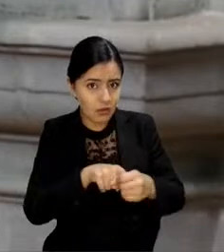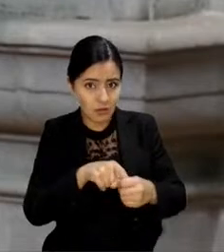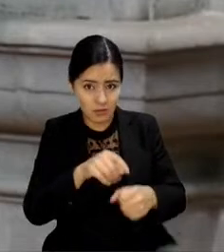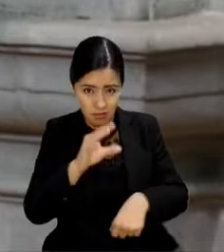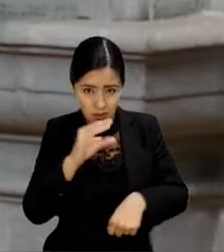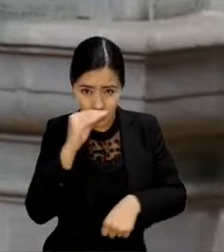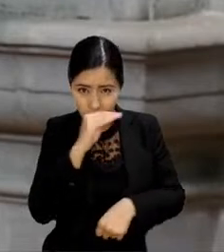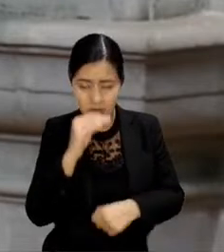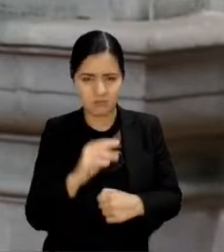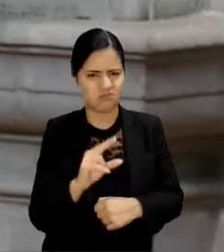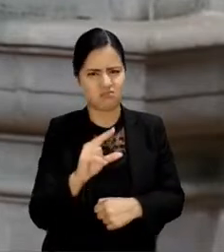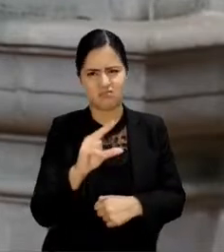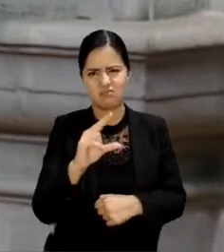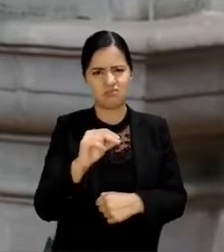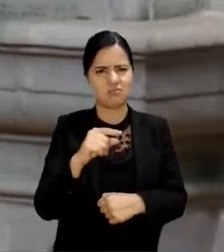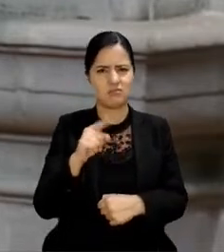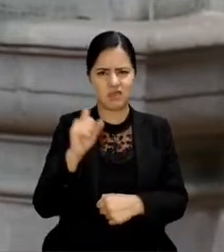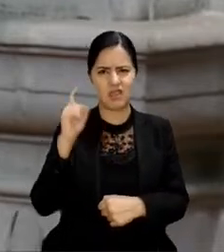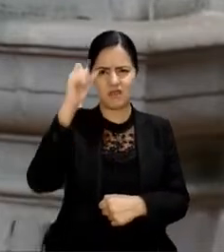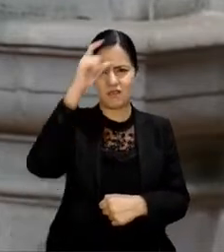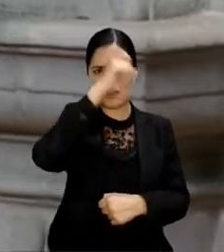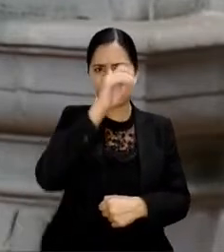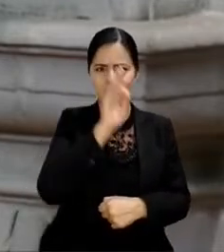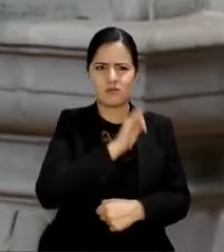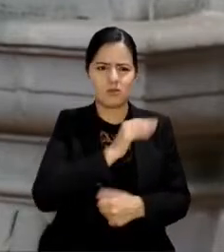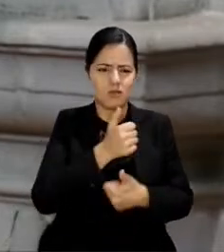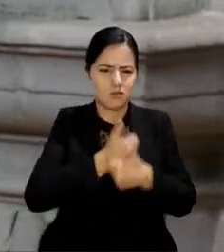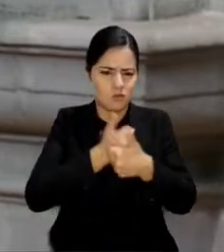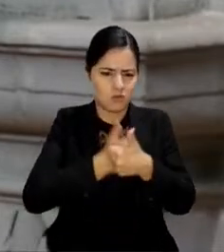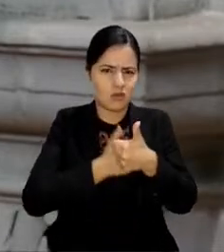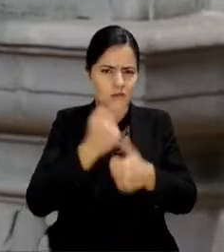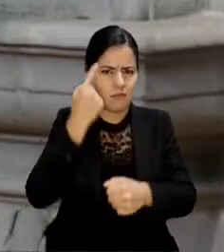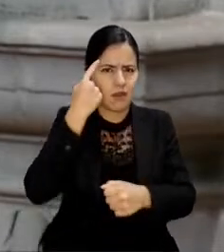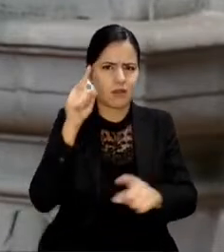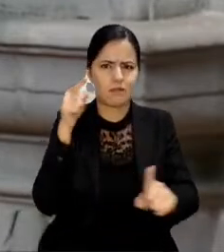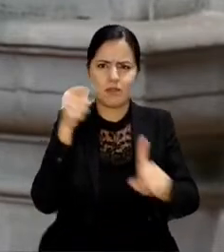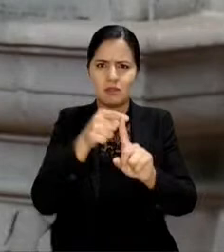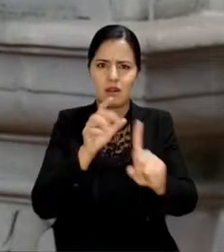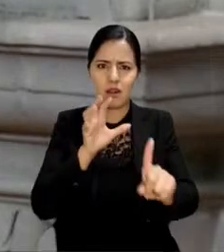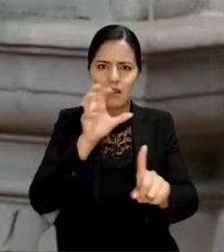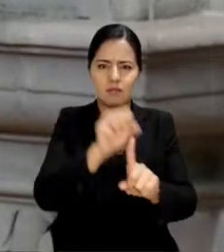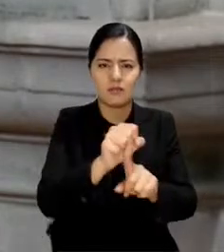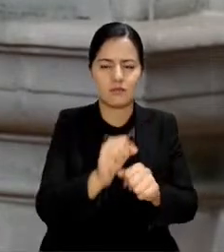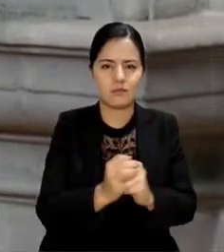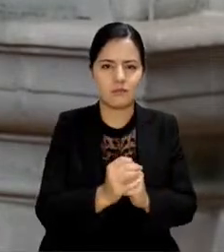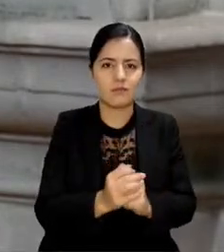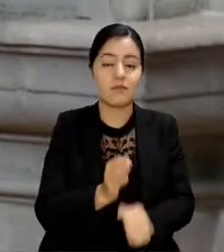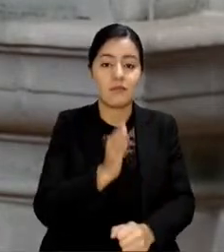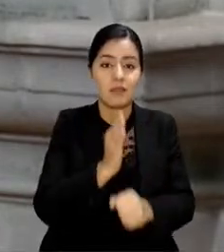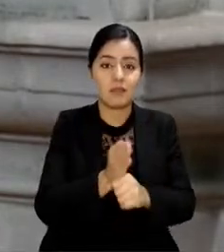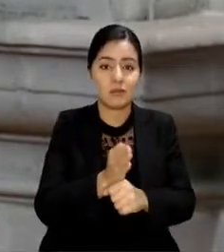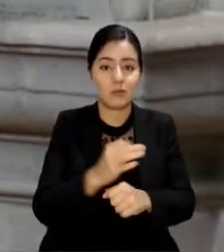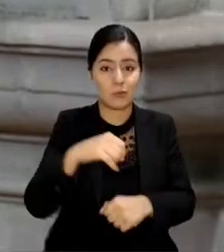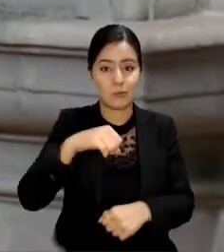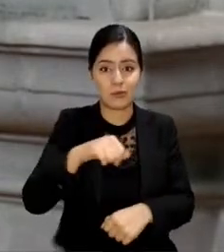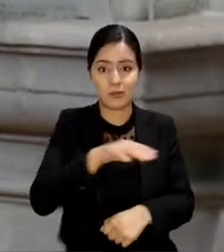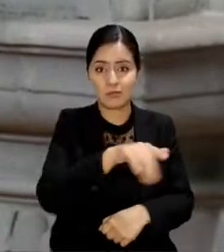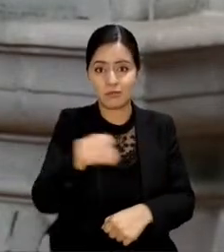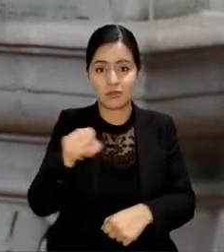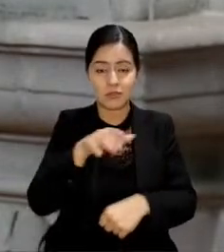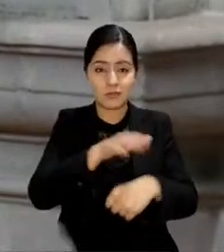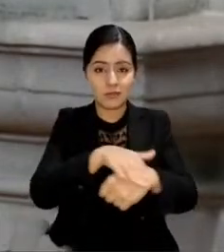de nosotras nos han puesto el camino fácil para que podamos alcanzar nuestras metas y nuestros anhelos. Por eso es que hoy les hago un